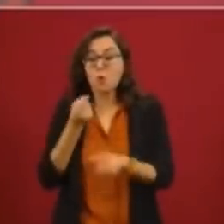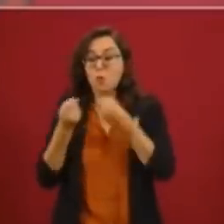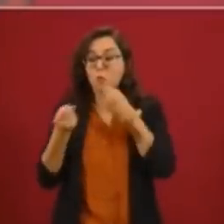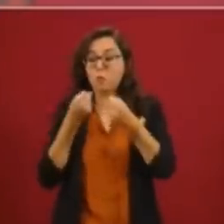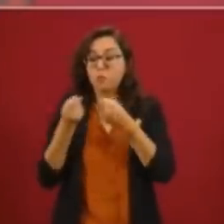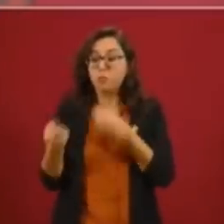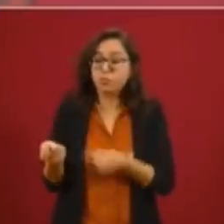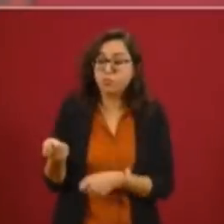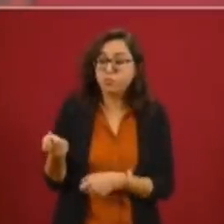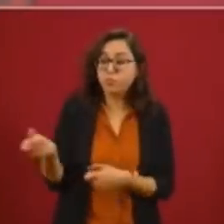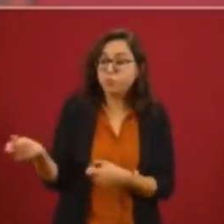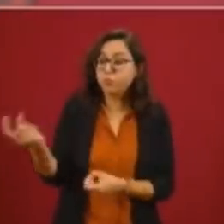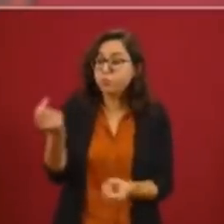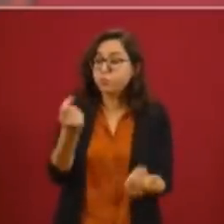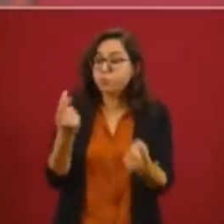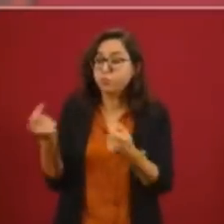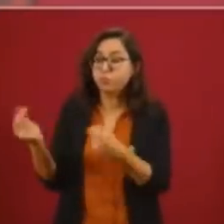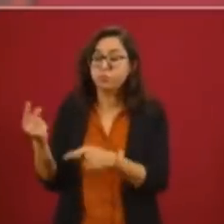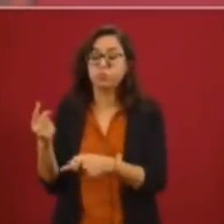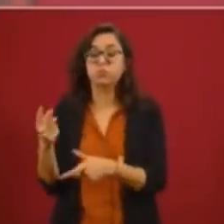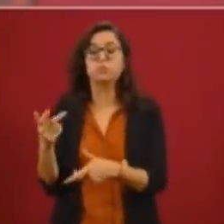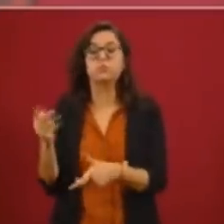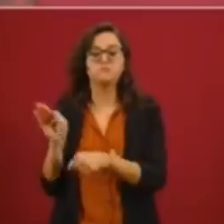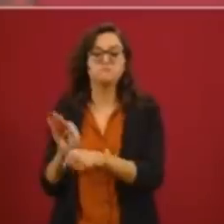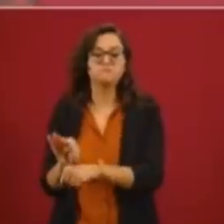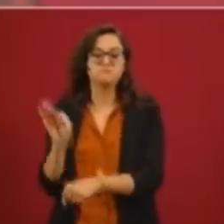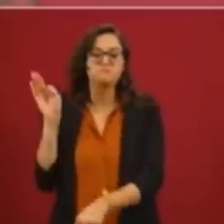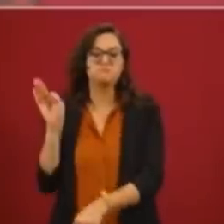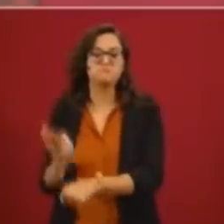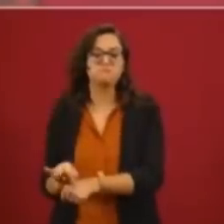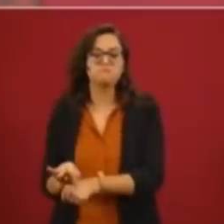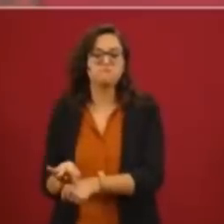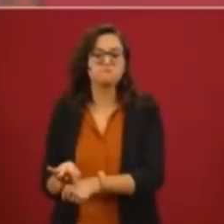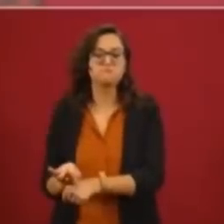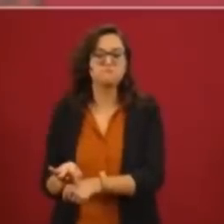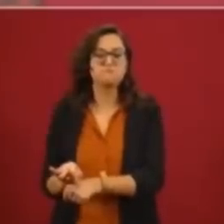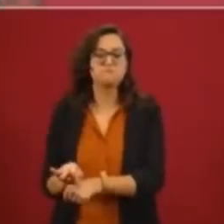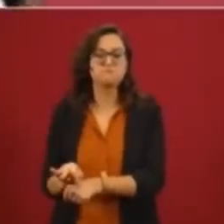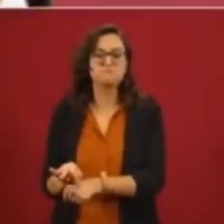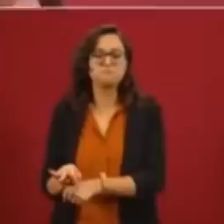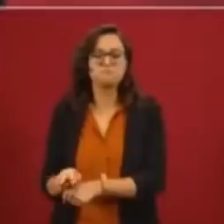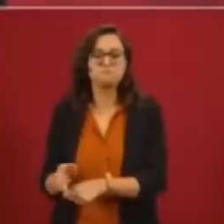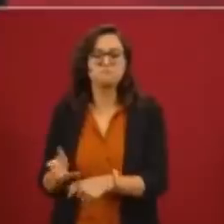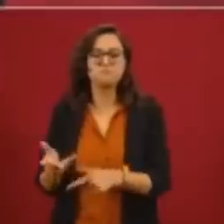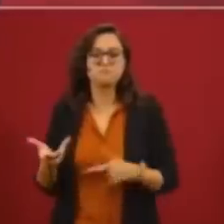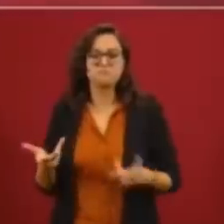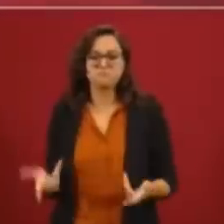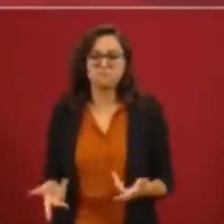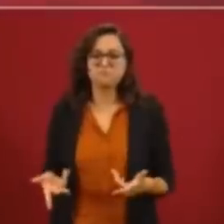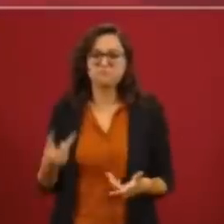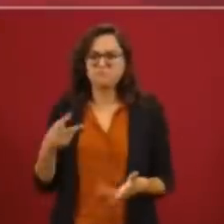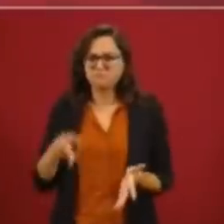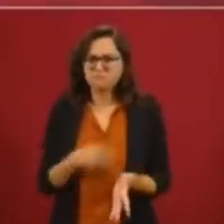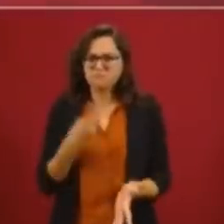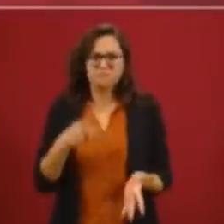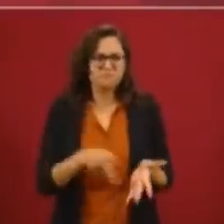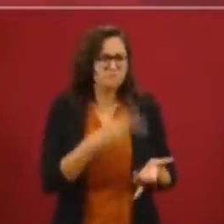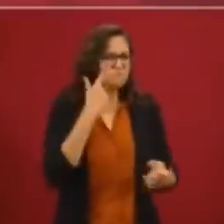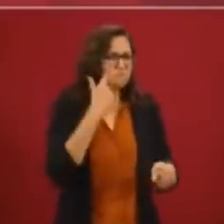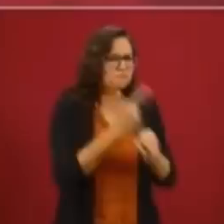que nos defiende y de los que ha estado